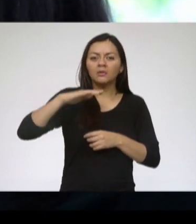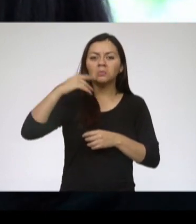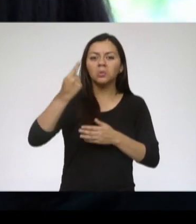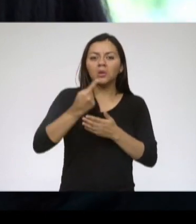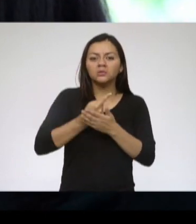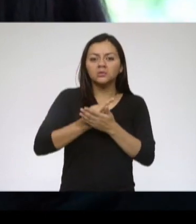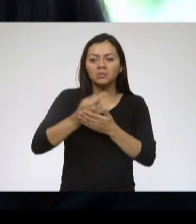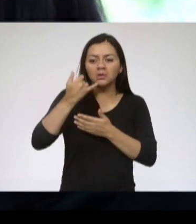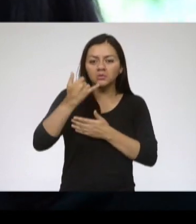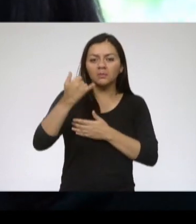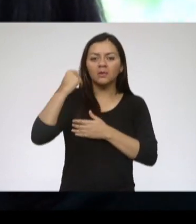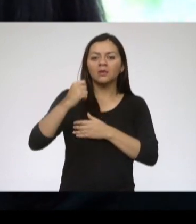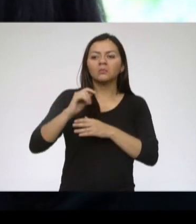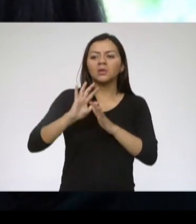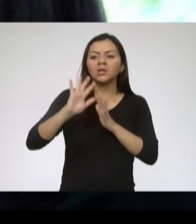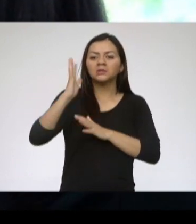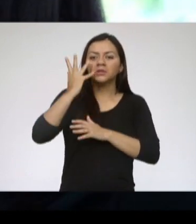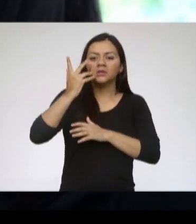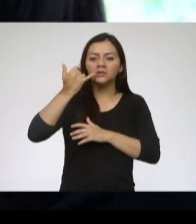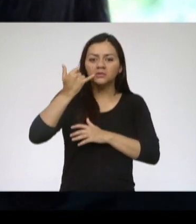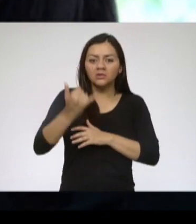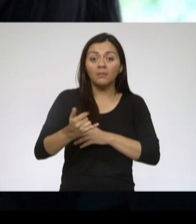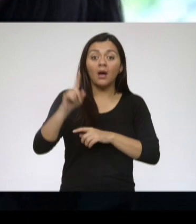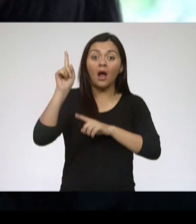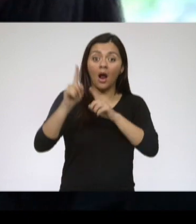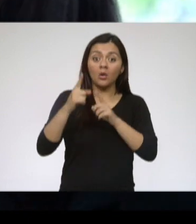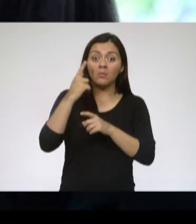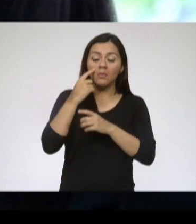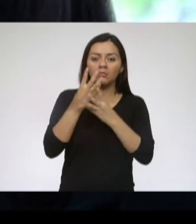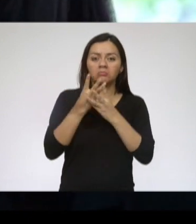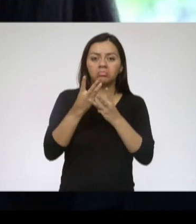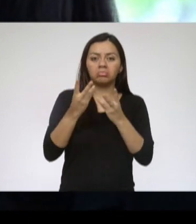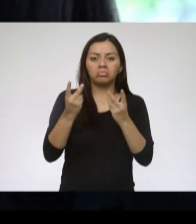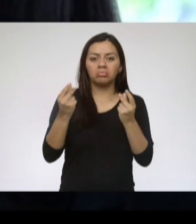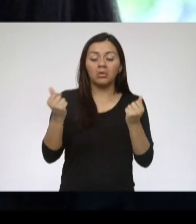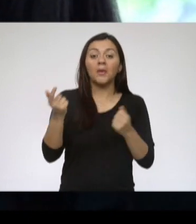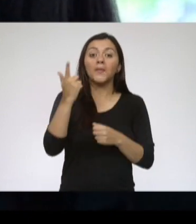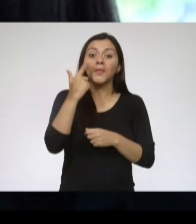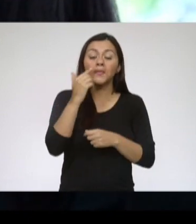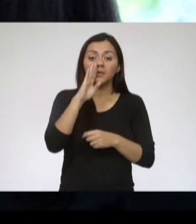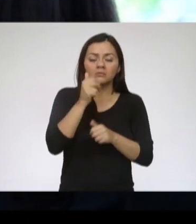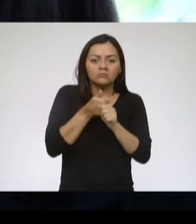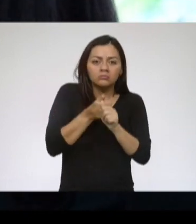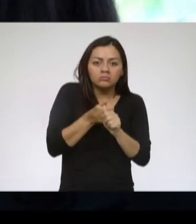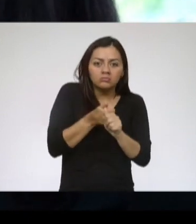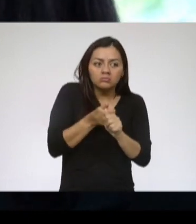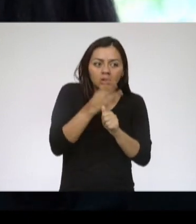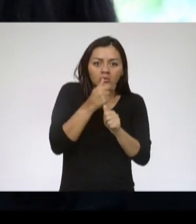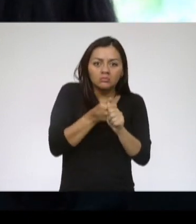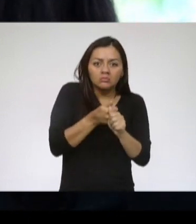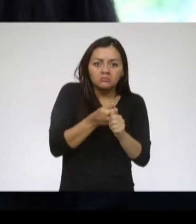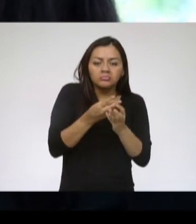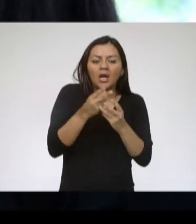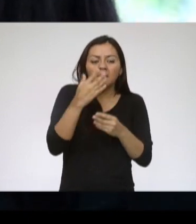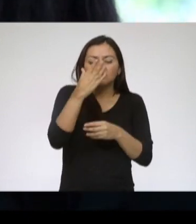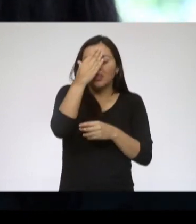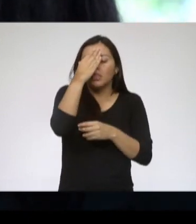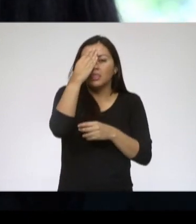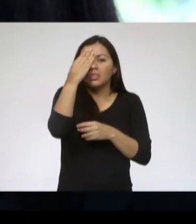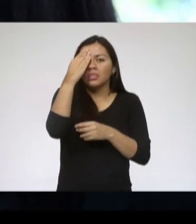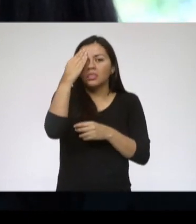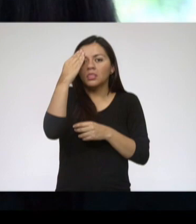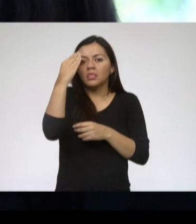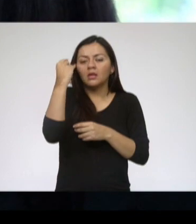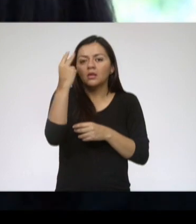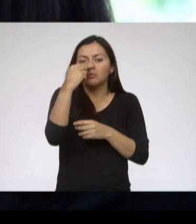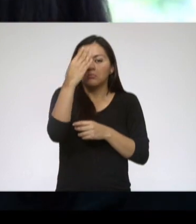y poco a poco van desapareciendo algunos. Los padres, en cambio, que se han mantenido presentes siempre y que de alguna manera han sabido mantener el